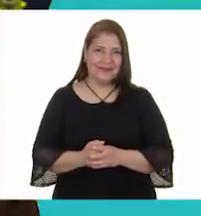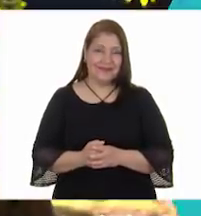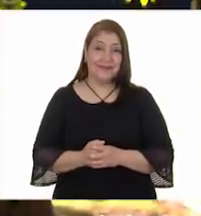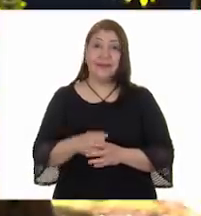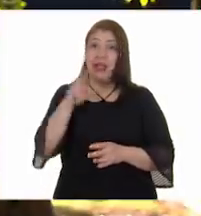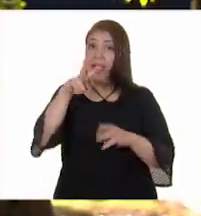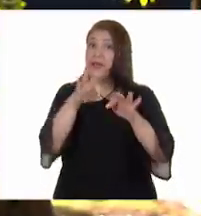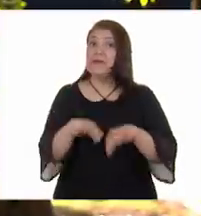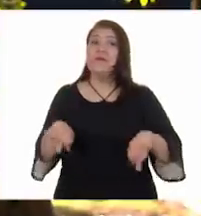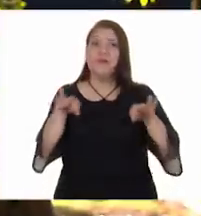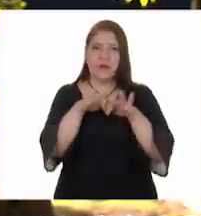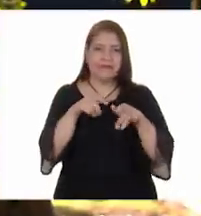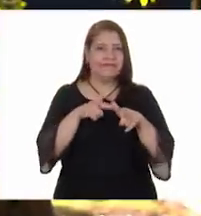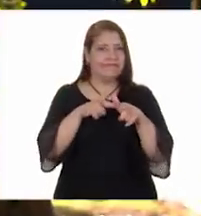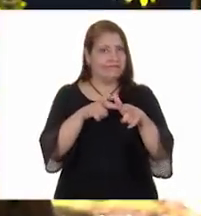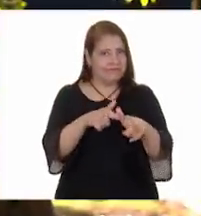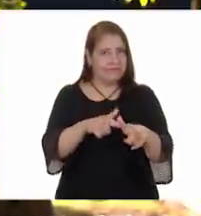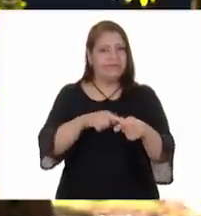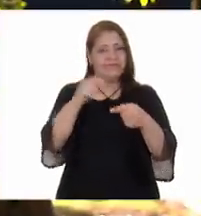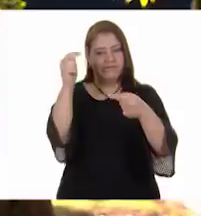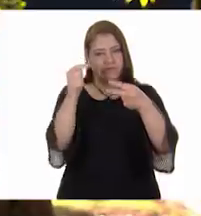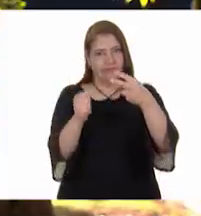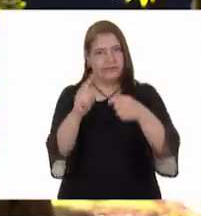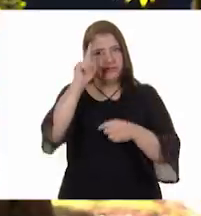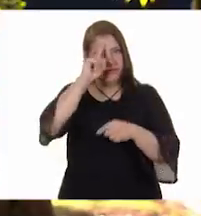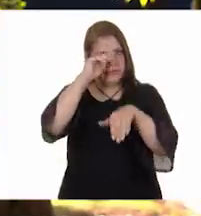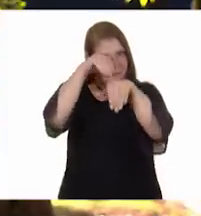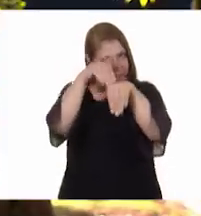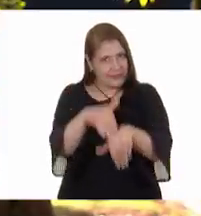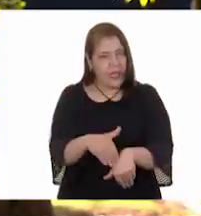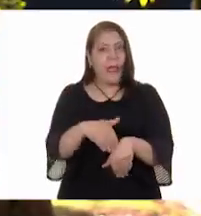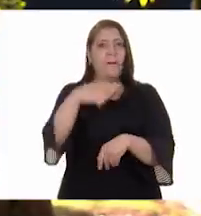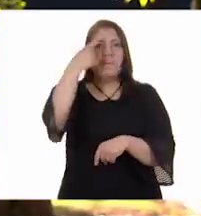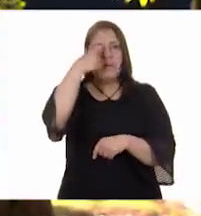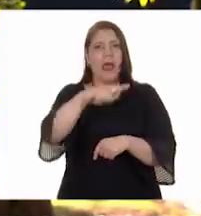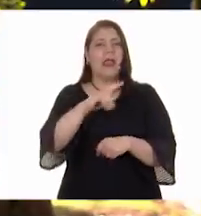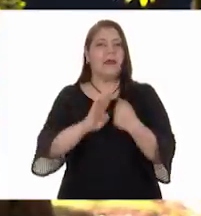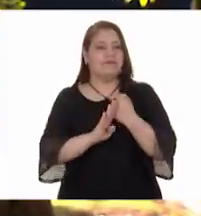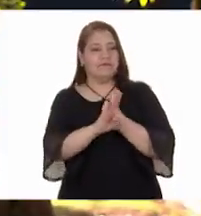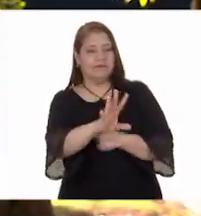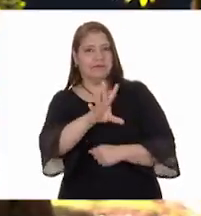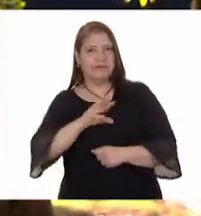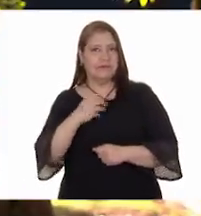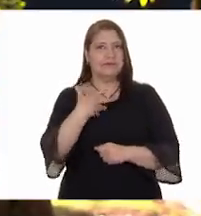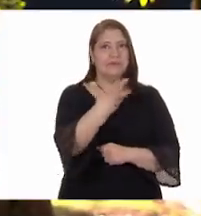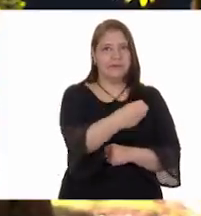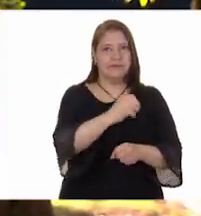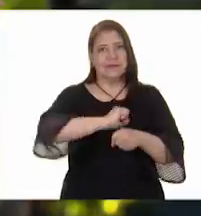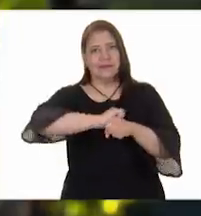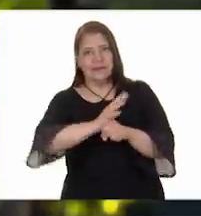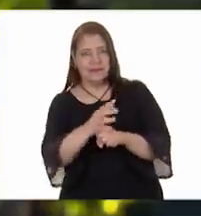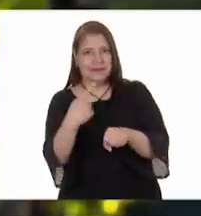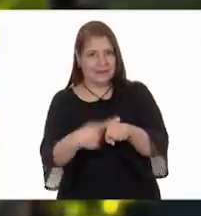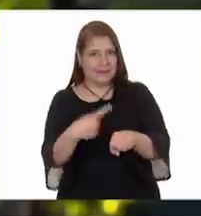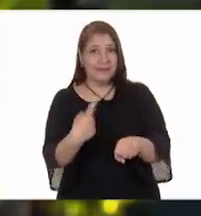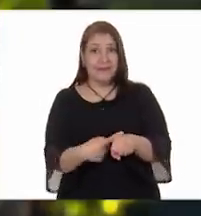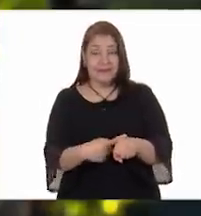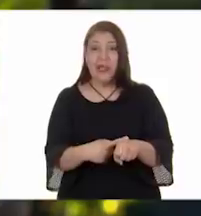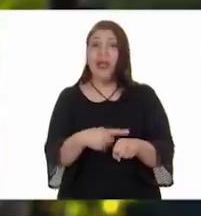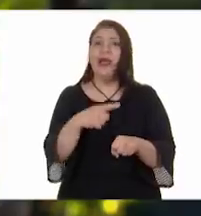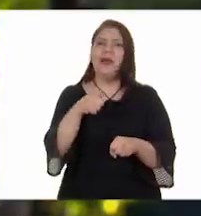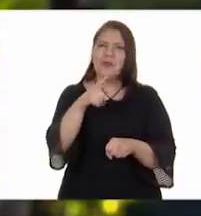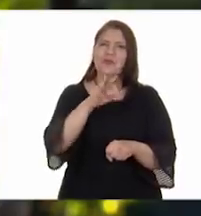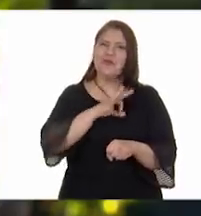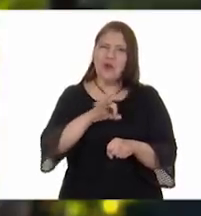Es muy importante continuar con las recomendaciones para evitar contagios de COVID. Trata de